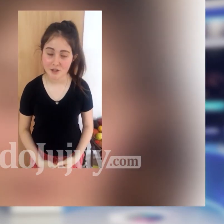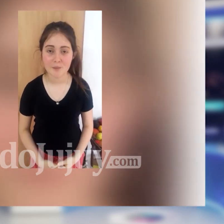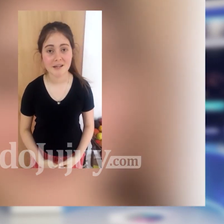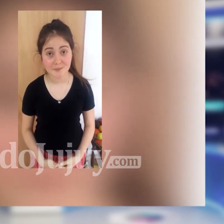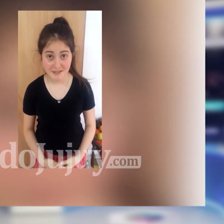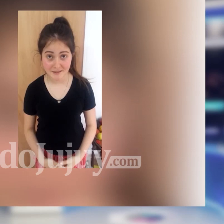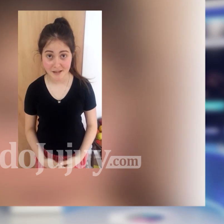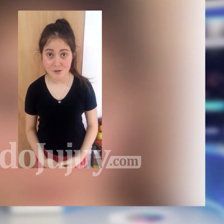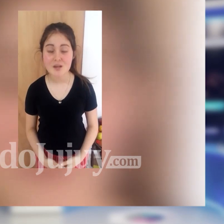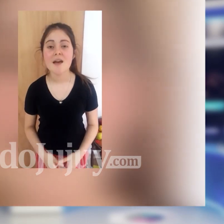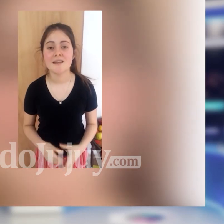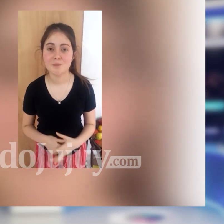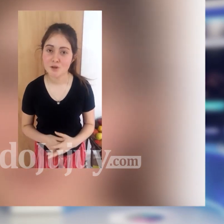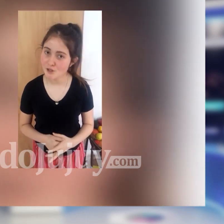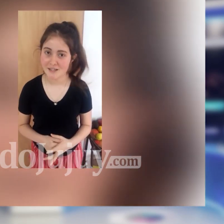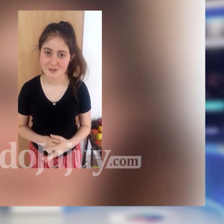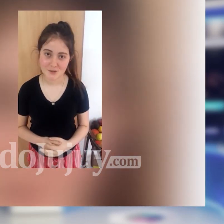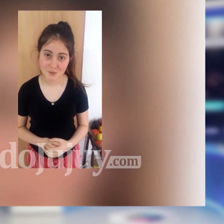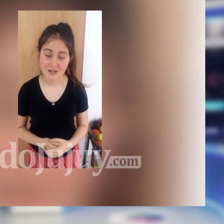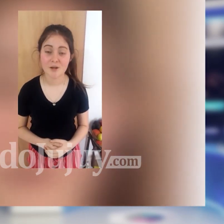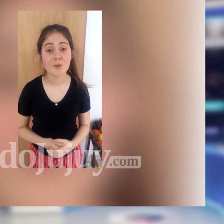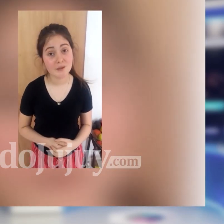y yo no, y el hecho de seguir e interesarte.